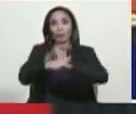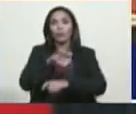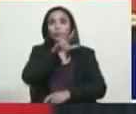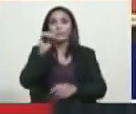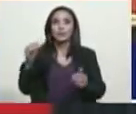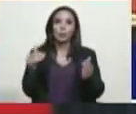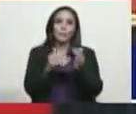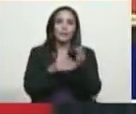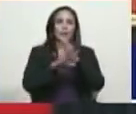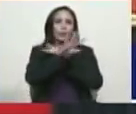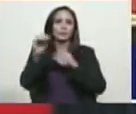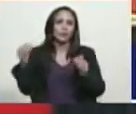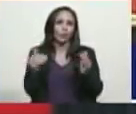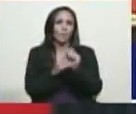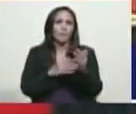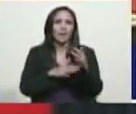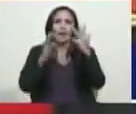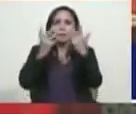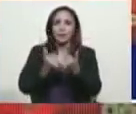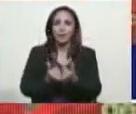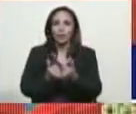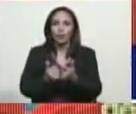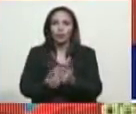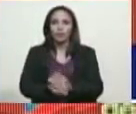300.000, 400.000 administradores.